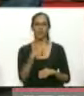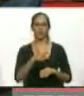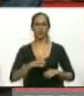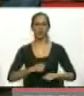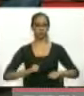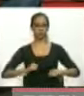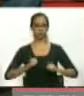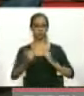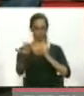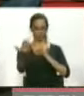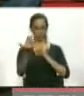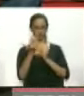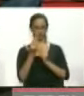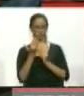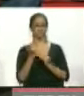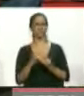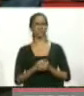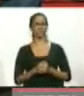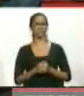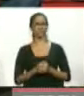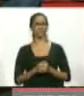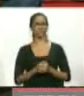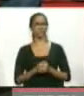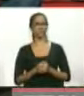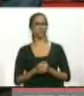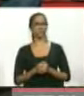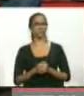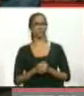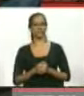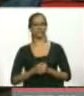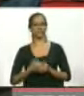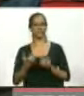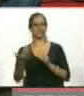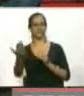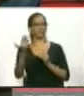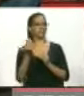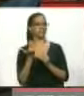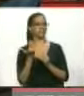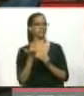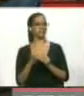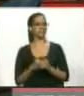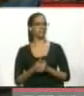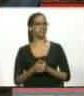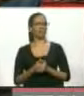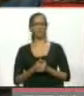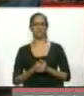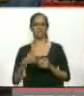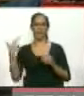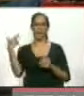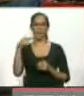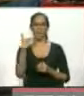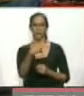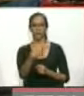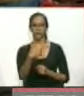zoom al gordo esta es otra cosa los transportistas de la ruta del este de caracas